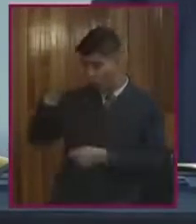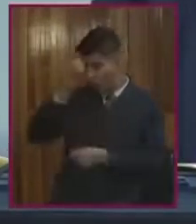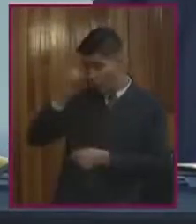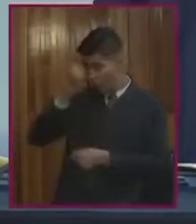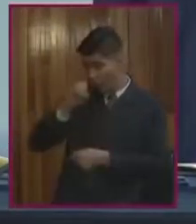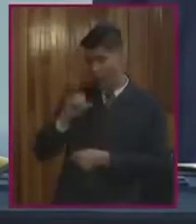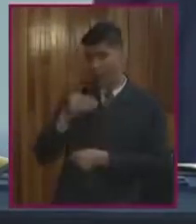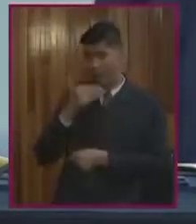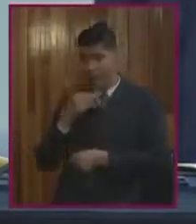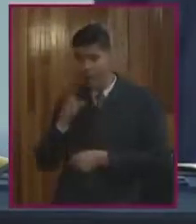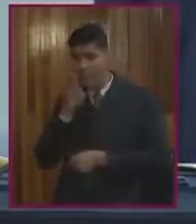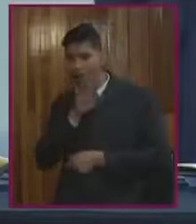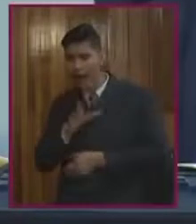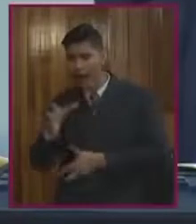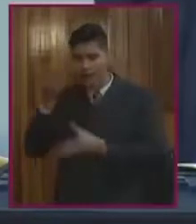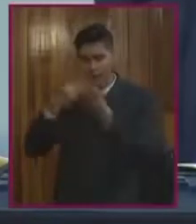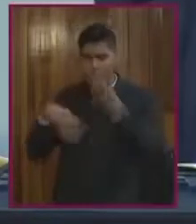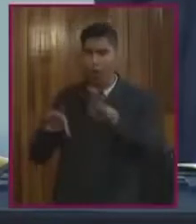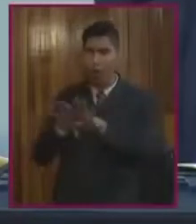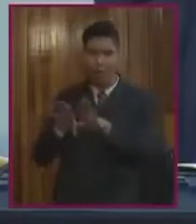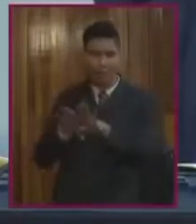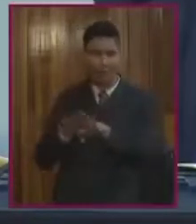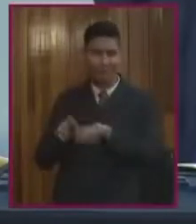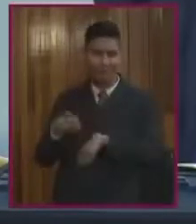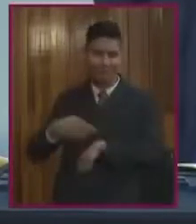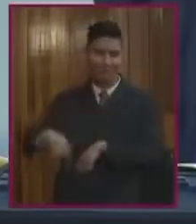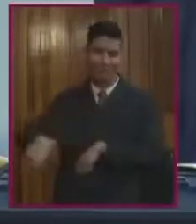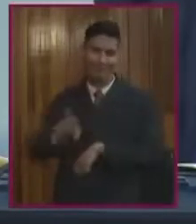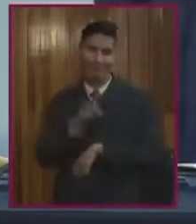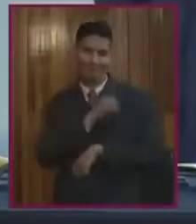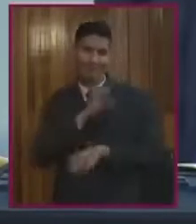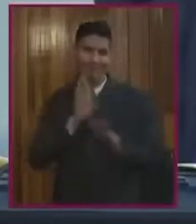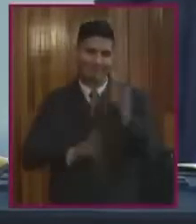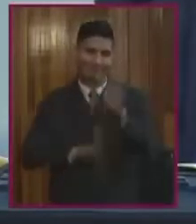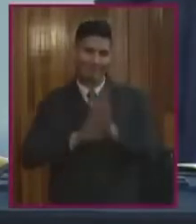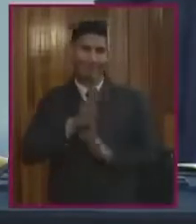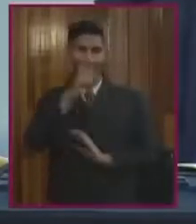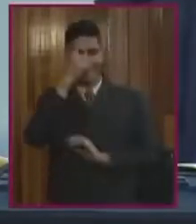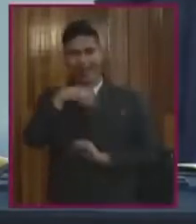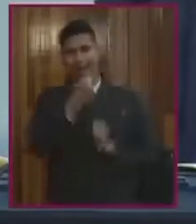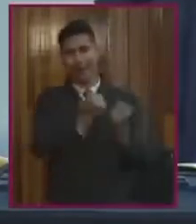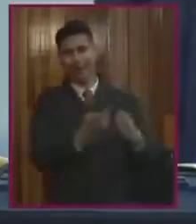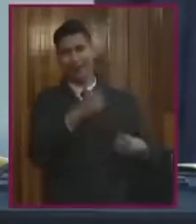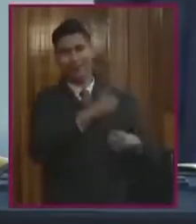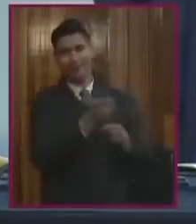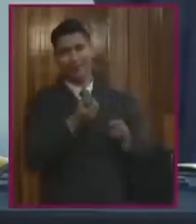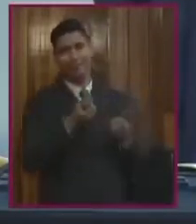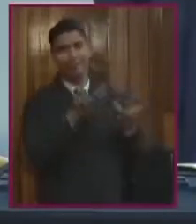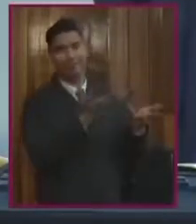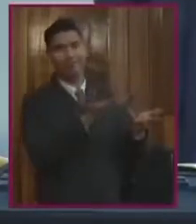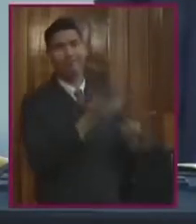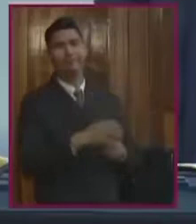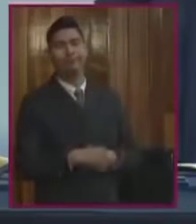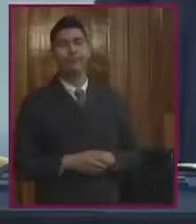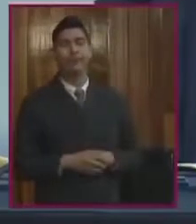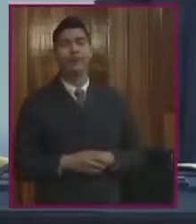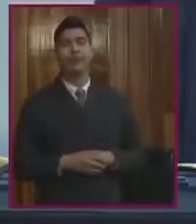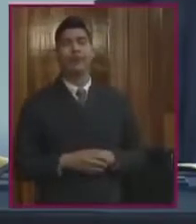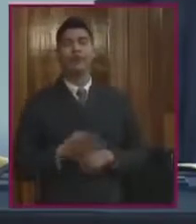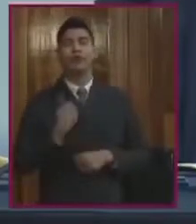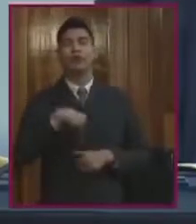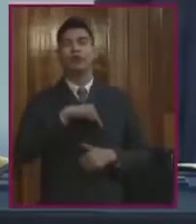también contribuir a su sociedad. Como docentes debemos evitar la transmisión de conocimientos y propiciar